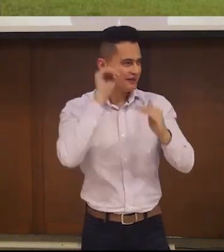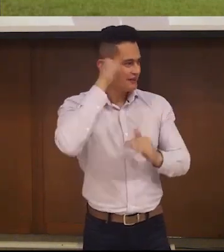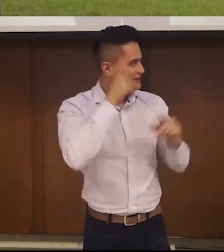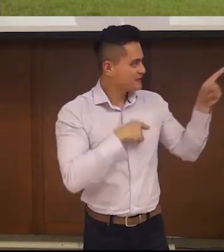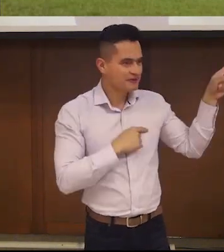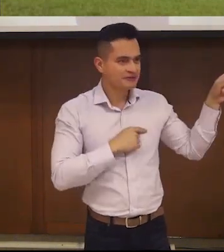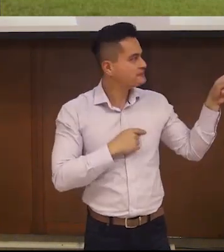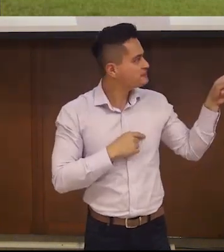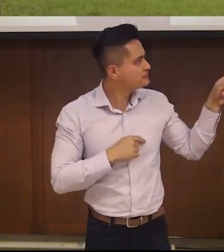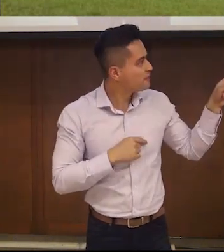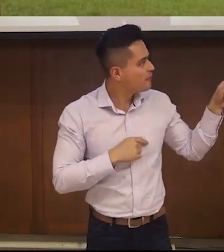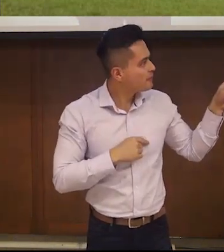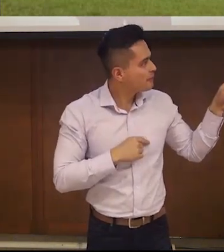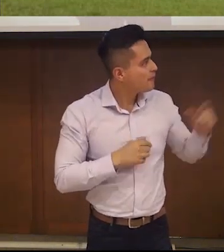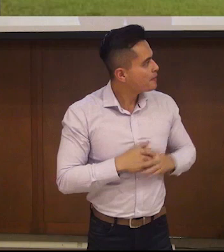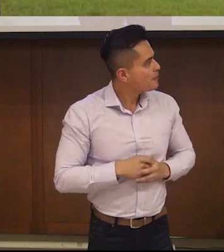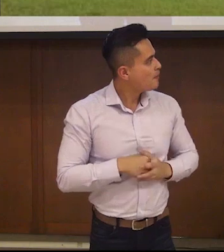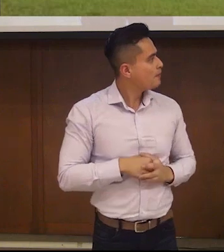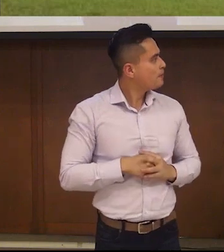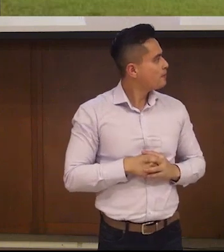ver, bueno.